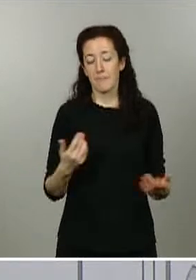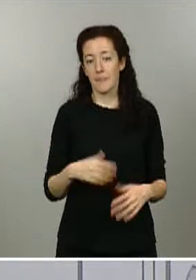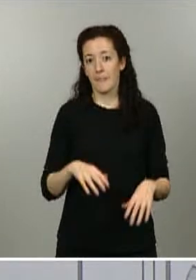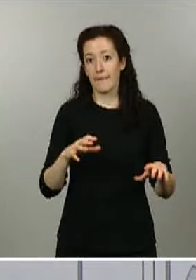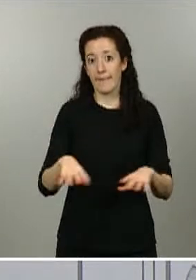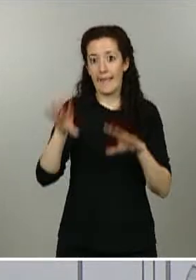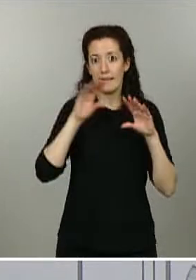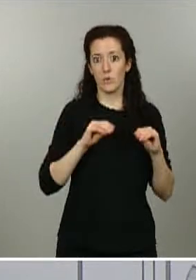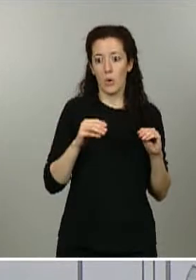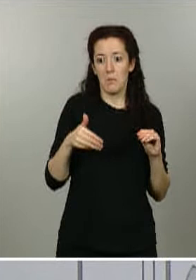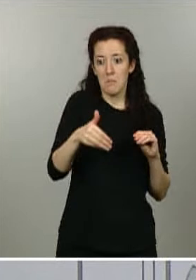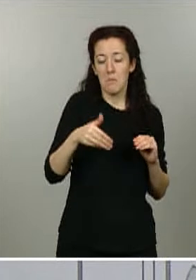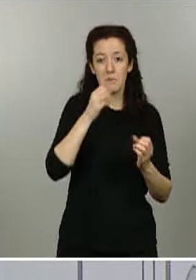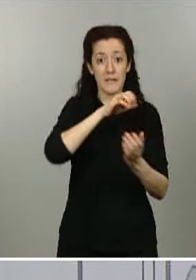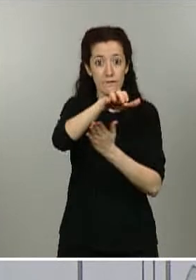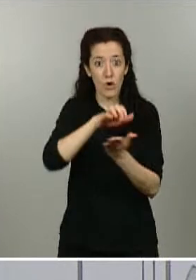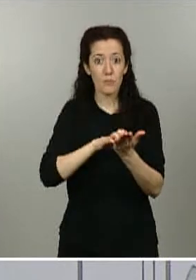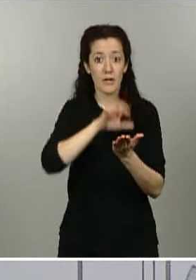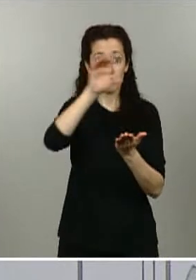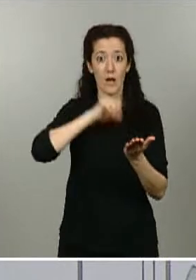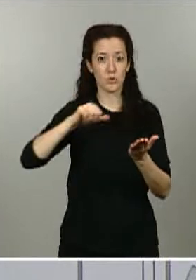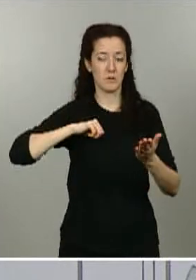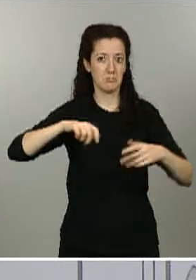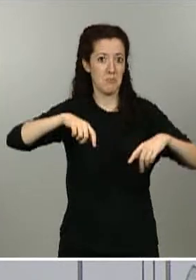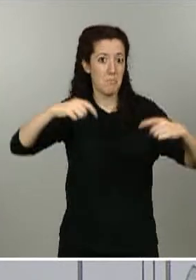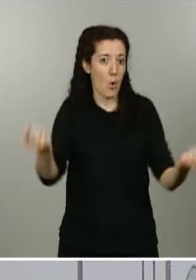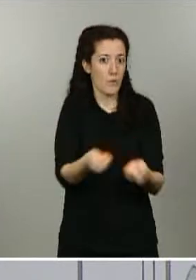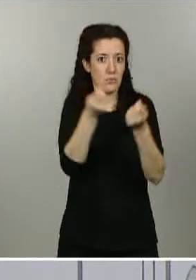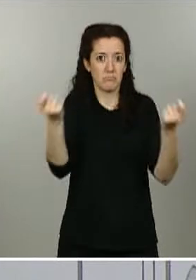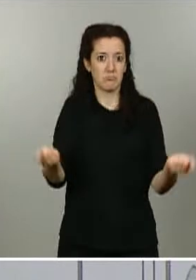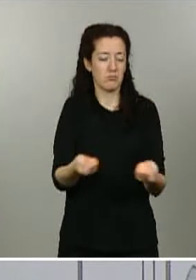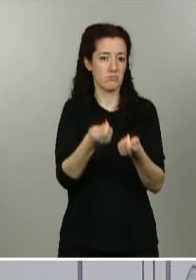públicos. Entiendo que habrá alguna legislación que tiene que